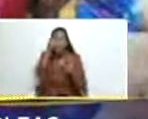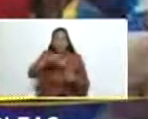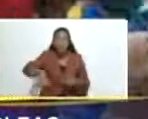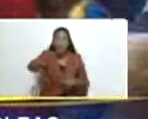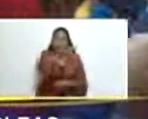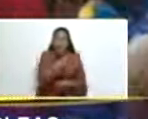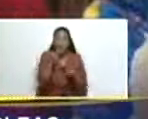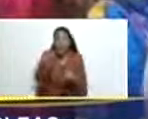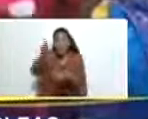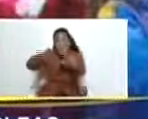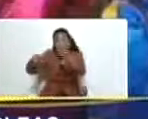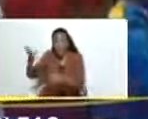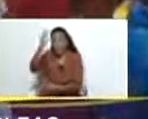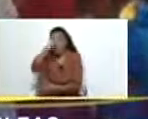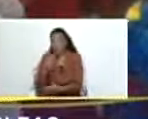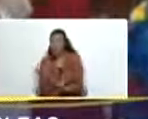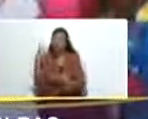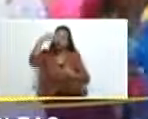pueblo.